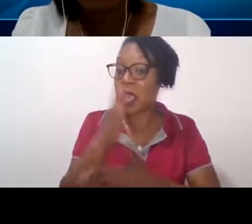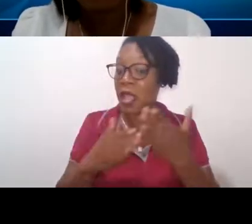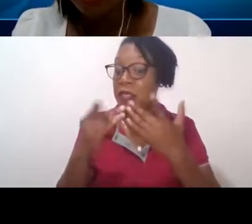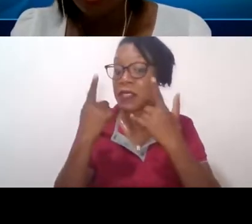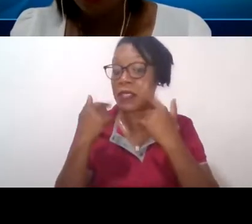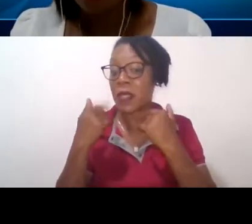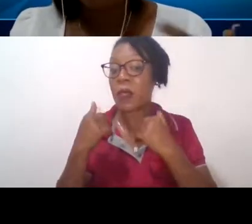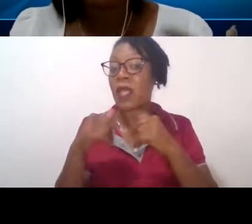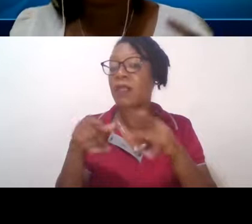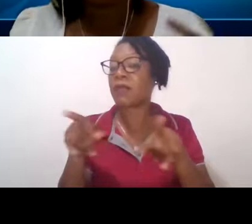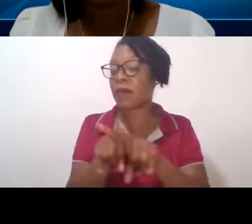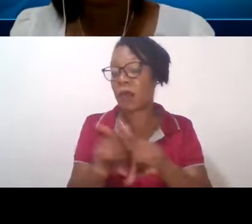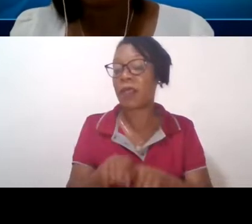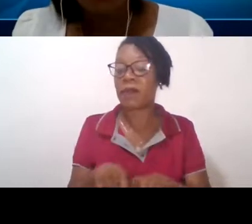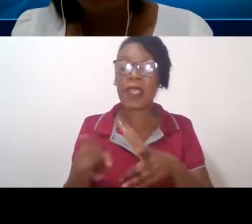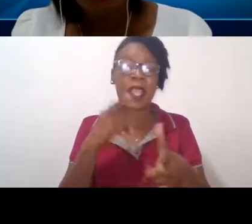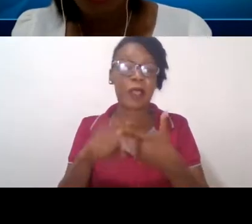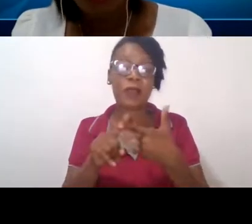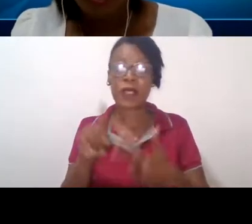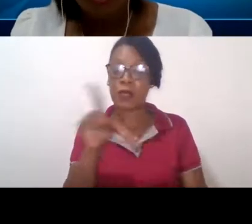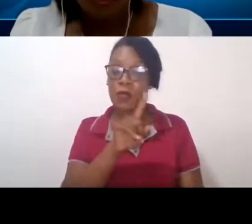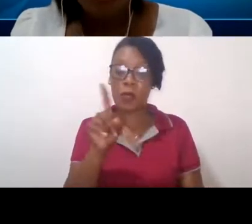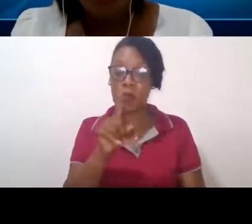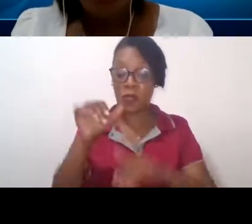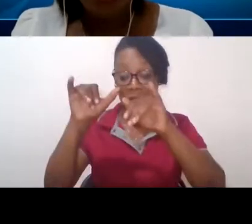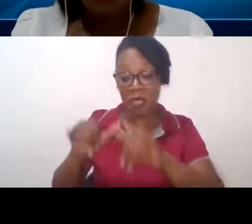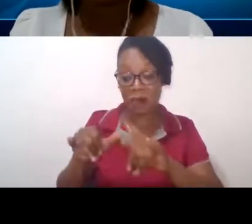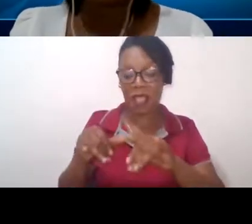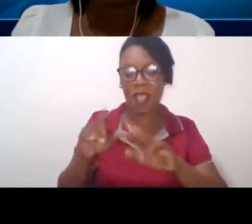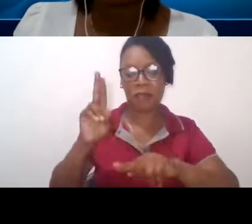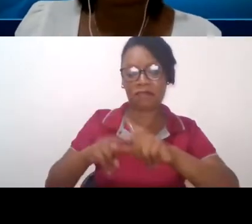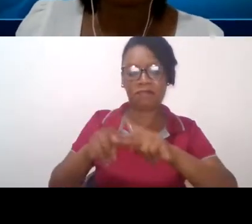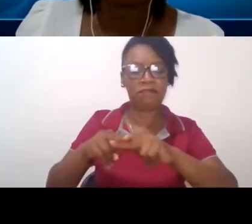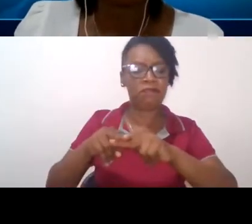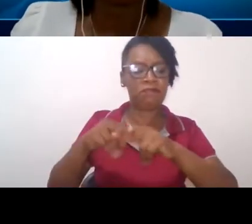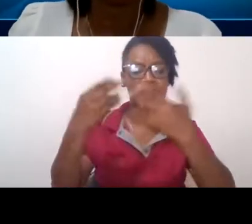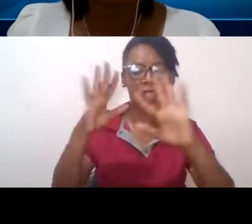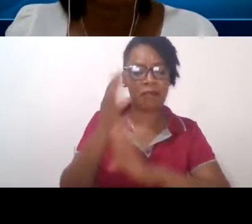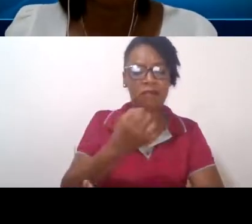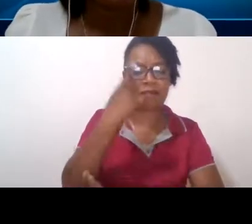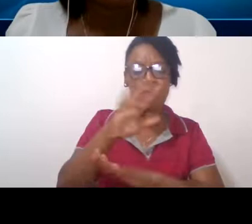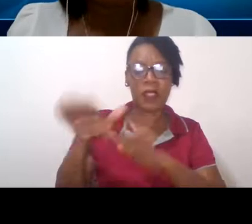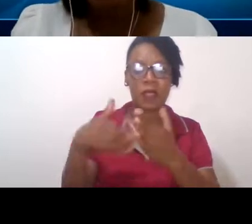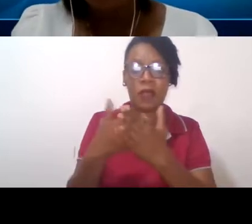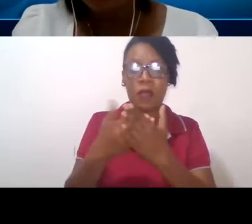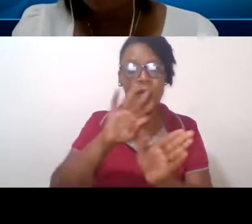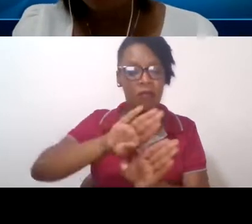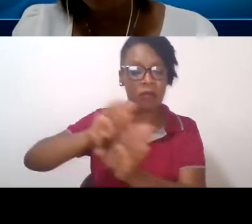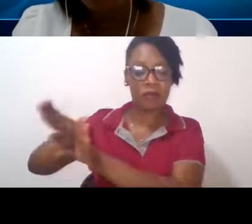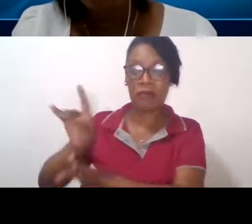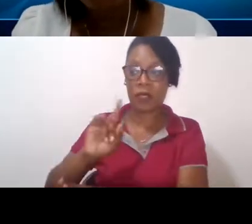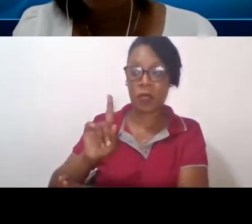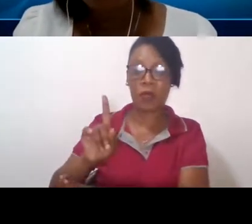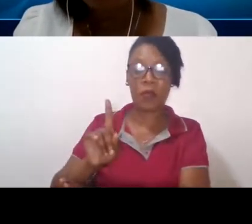también. Entonces, no demos por sentado las cosas. Tampoco en este caso se trata de ignorarlos, sino simple y